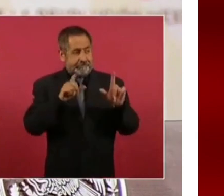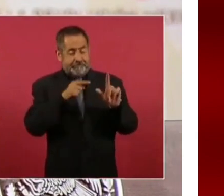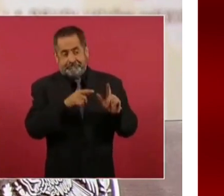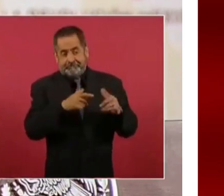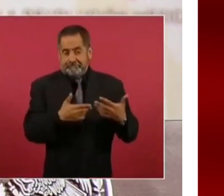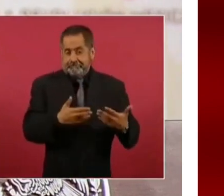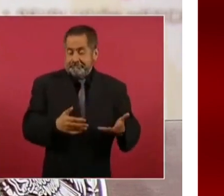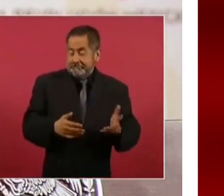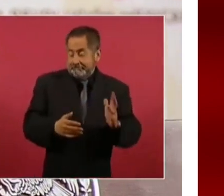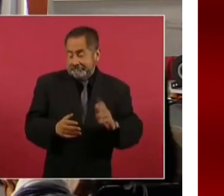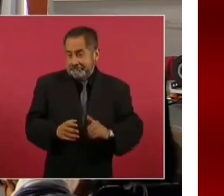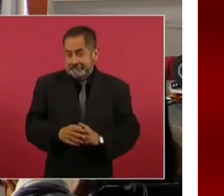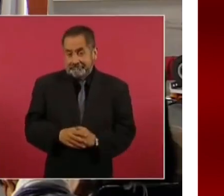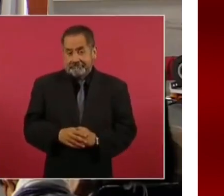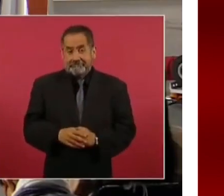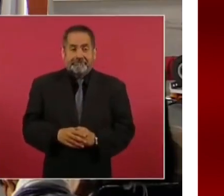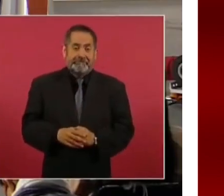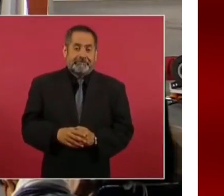Moreno.